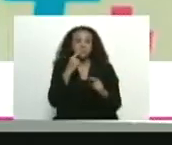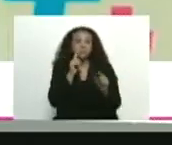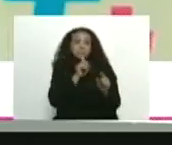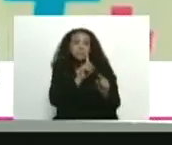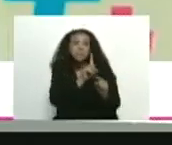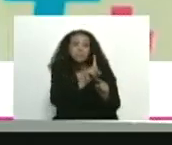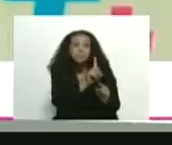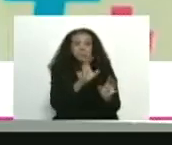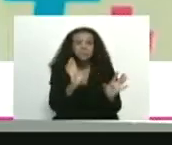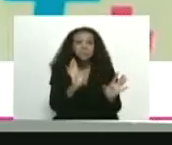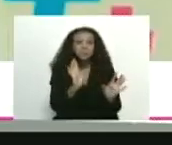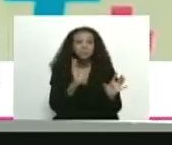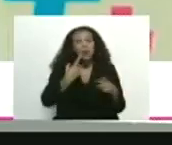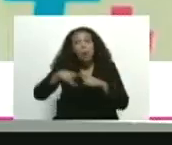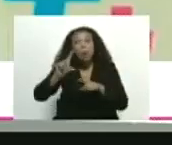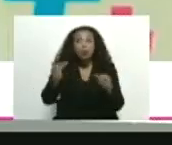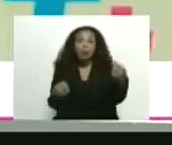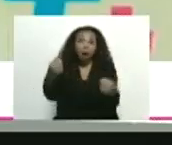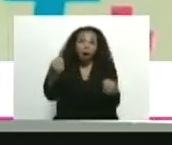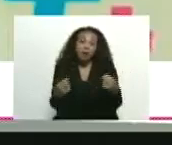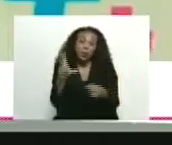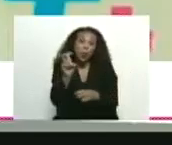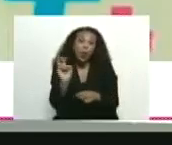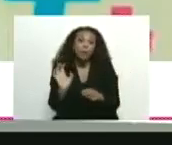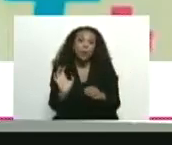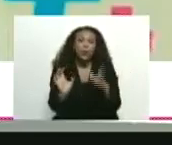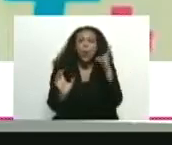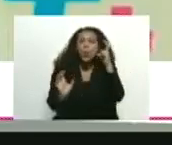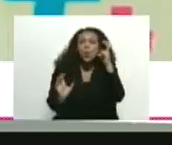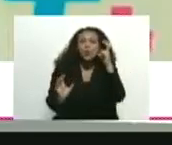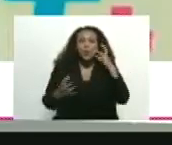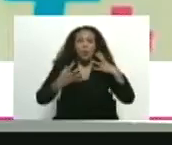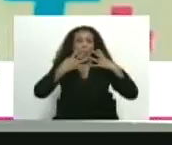ahí esperando que trajeran otro carro. Cuando escucho un grito,